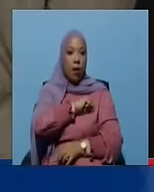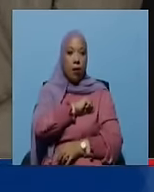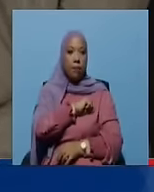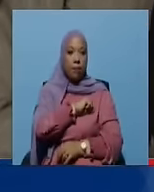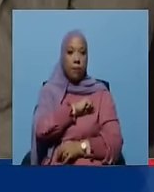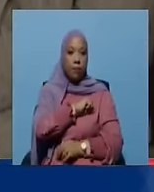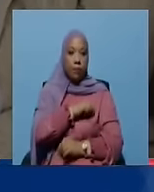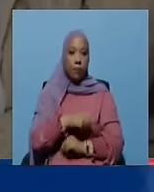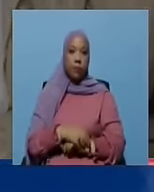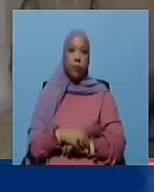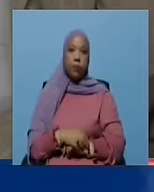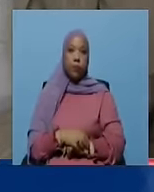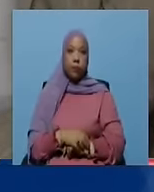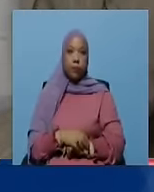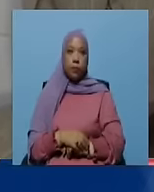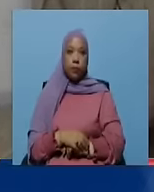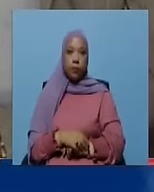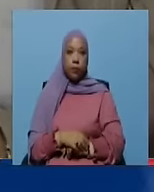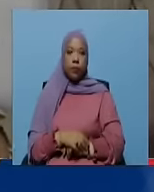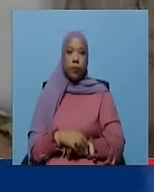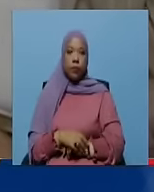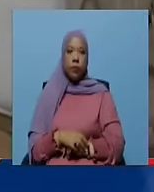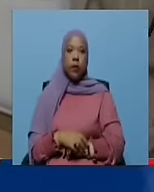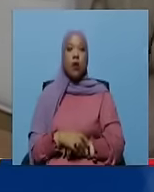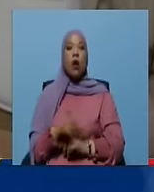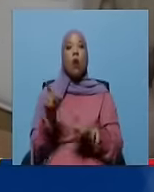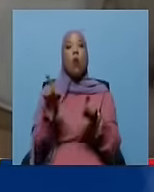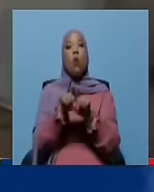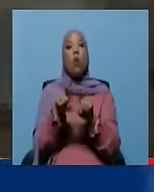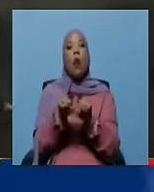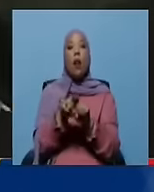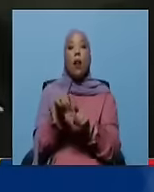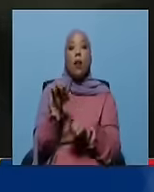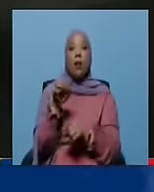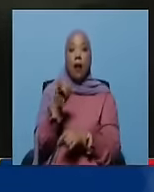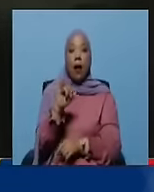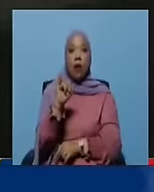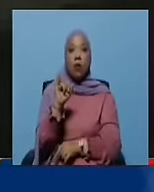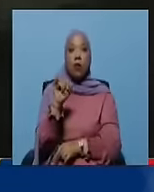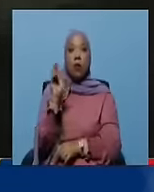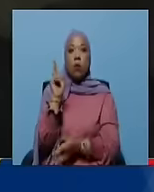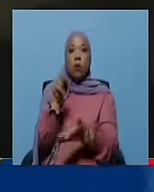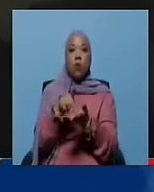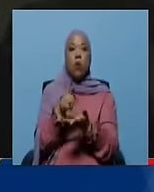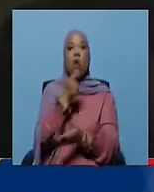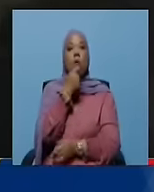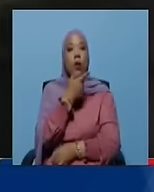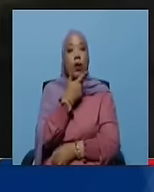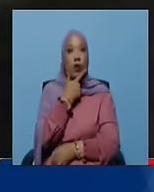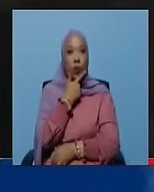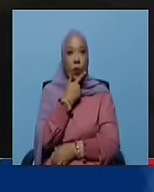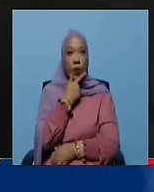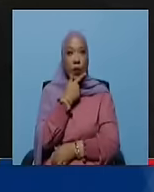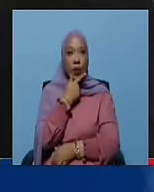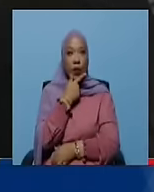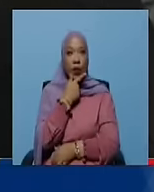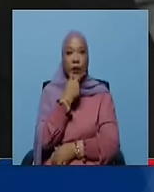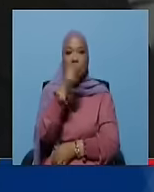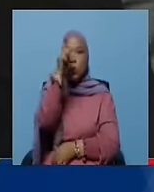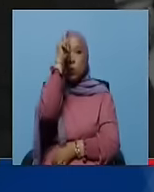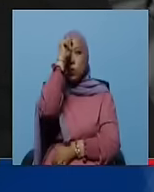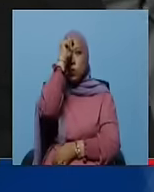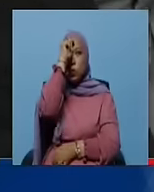en el turismo internacional. Igualmente un país aquí presente, muy hermoso,